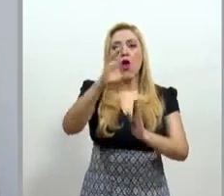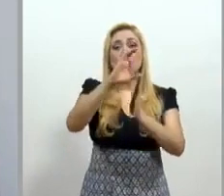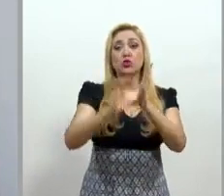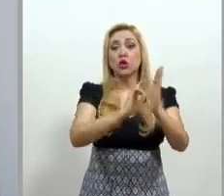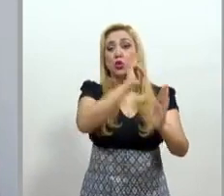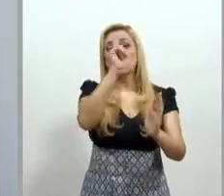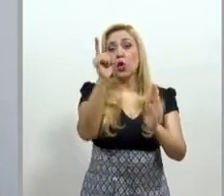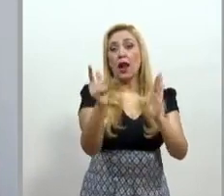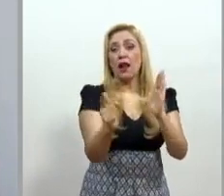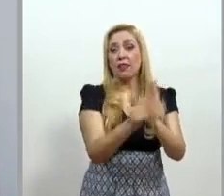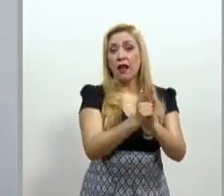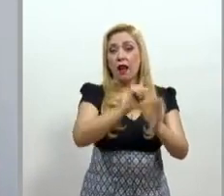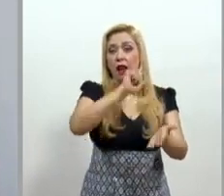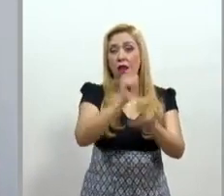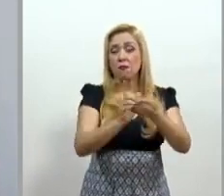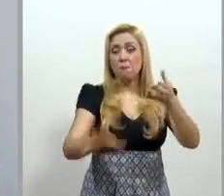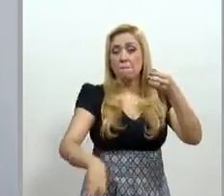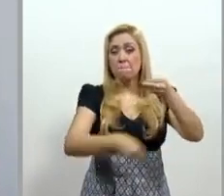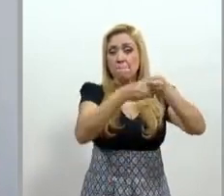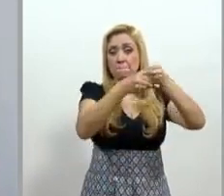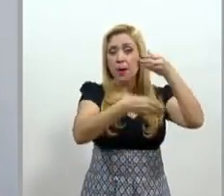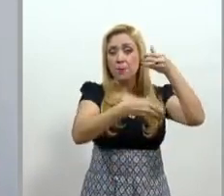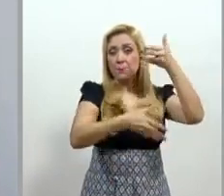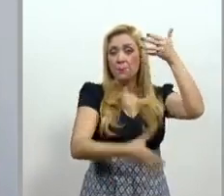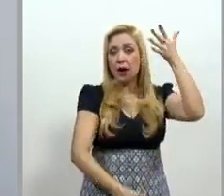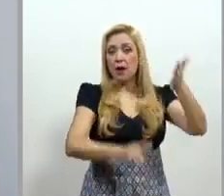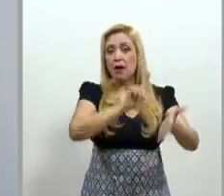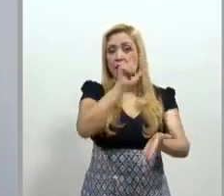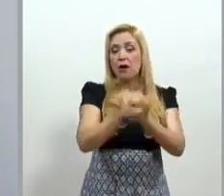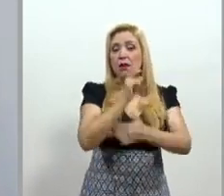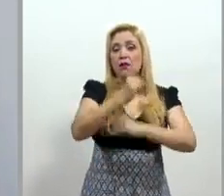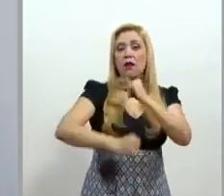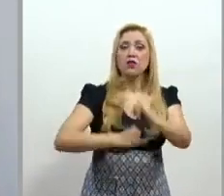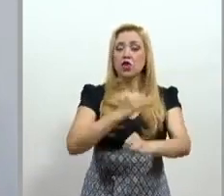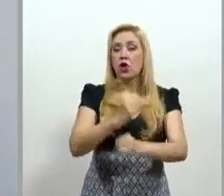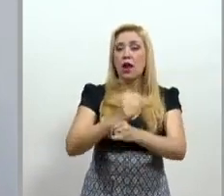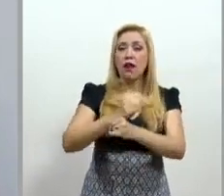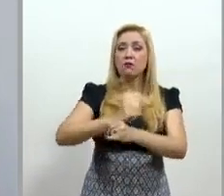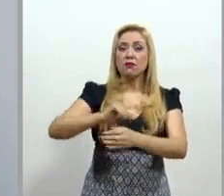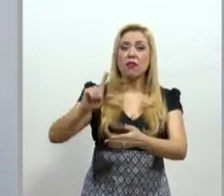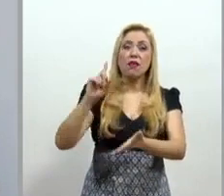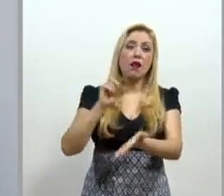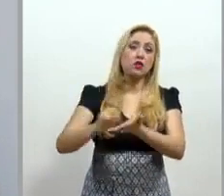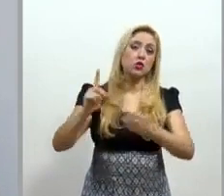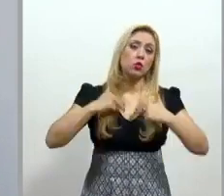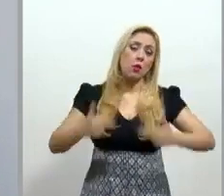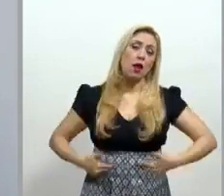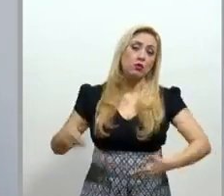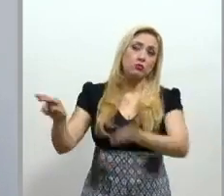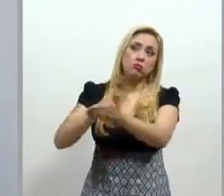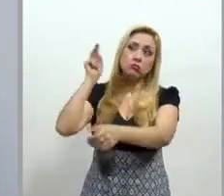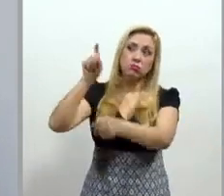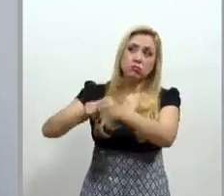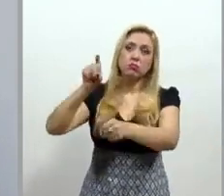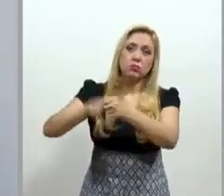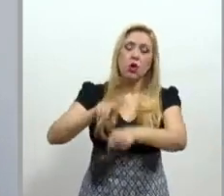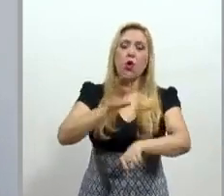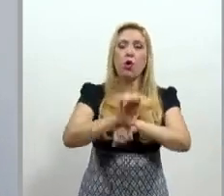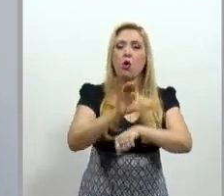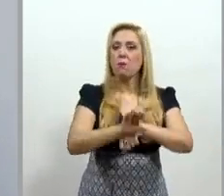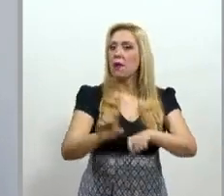constitucionalidad, trayendo aquellos tratados internacionales de derechos humanos que han sido ratificados por Colombia al mismo nivel